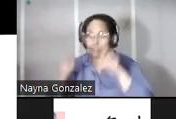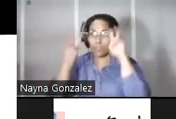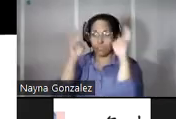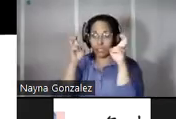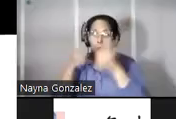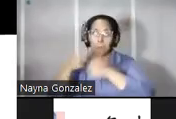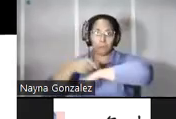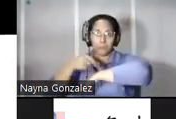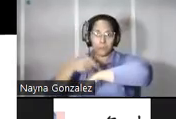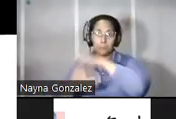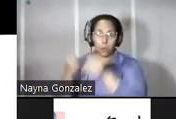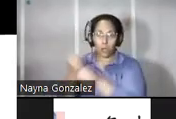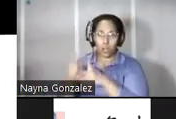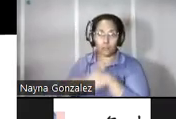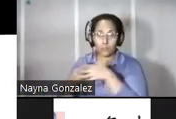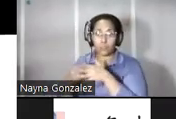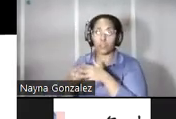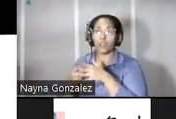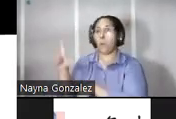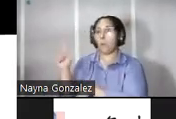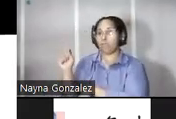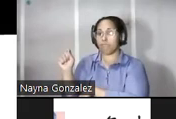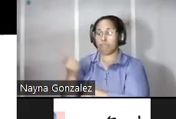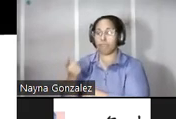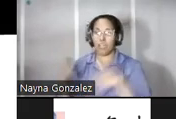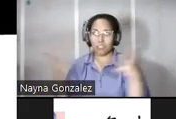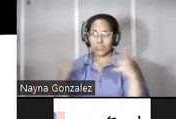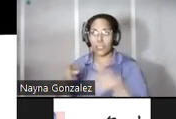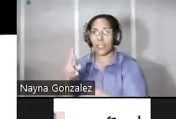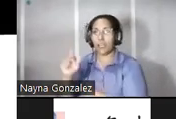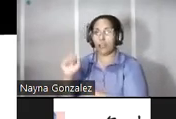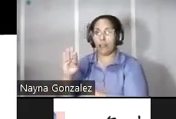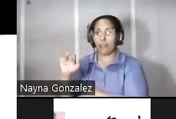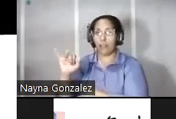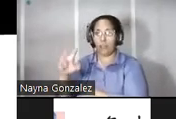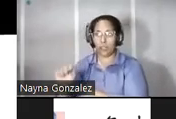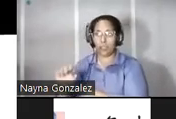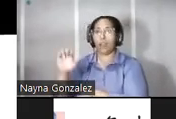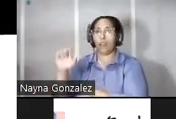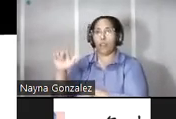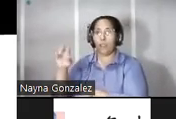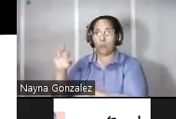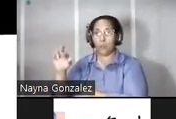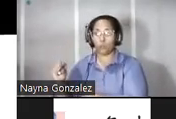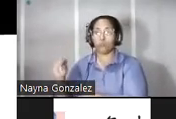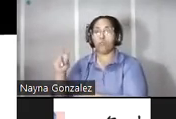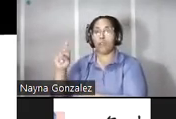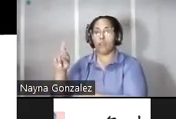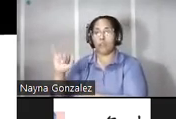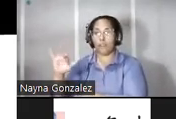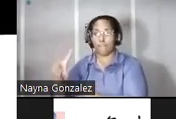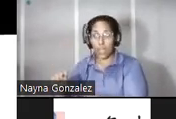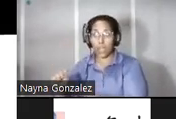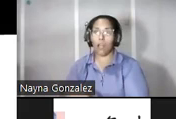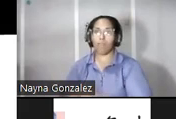esa época de principios del siglo XX ha sido el de Rafael Lebrón Rivera, titulado Detengamos el jinete